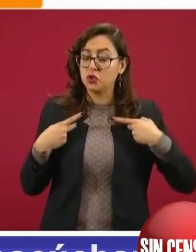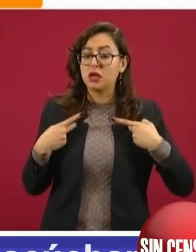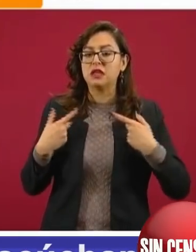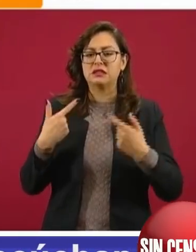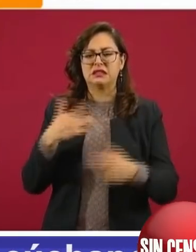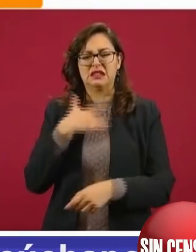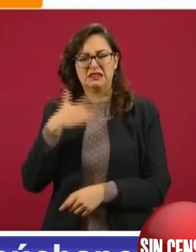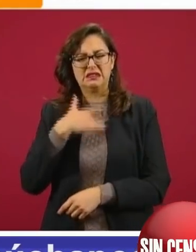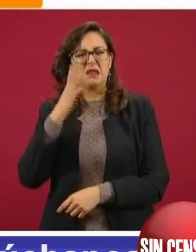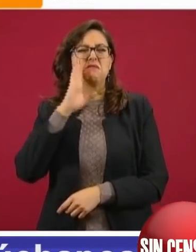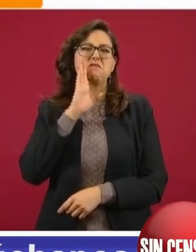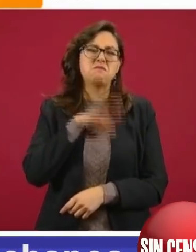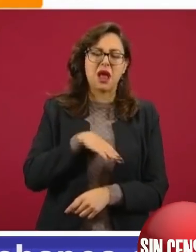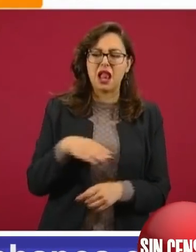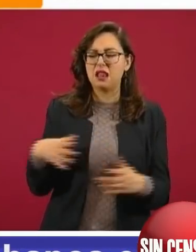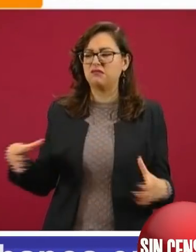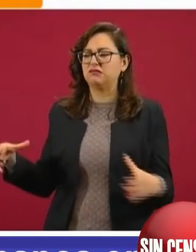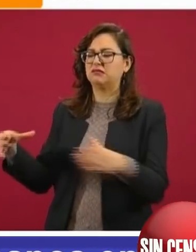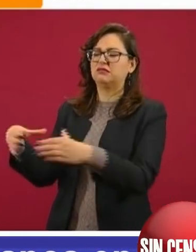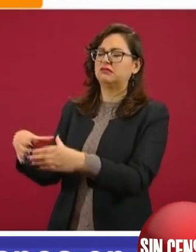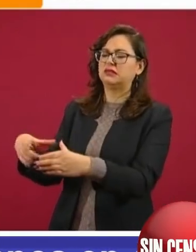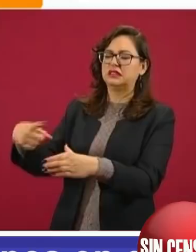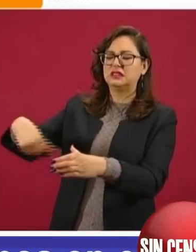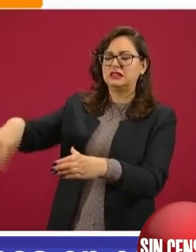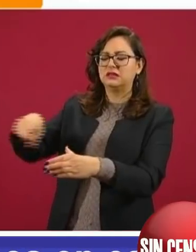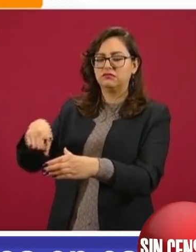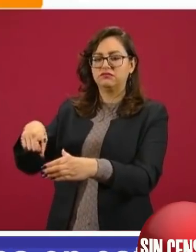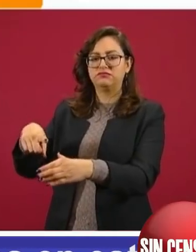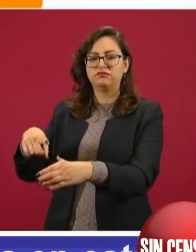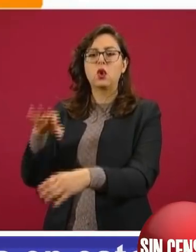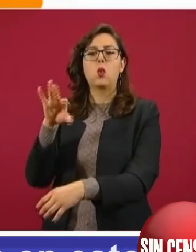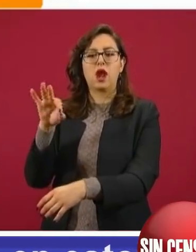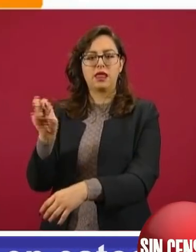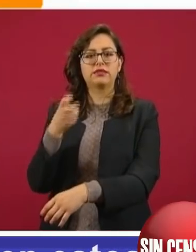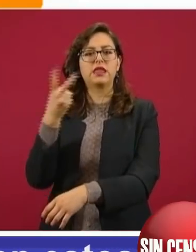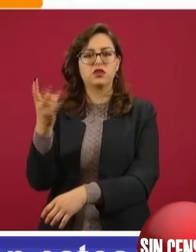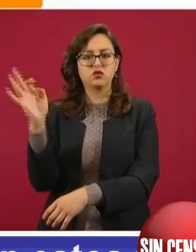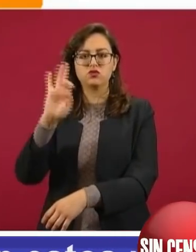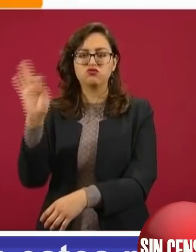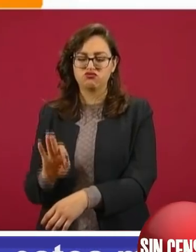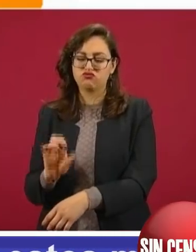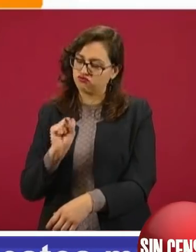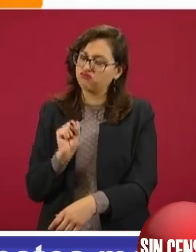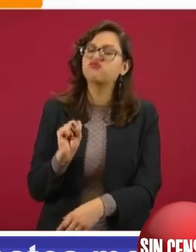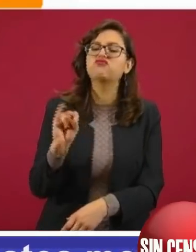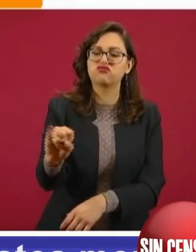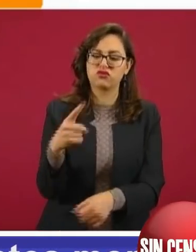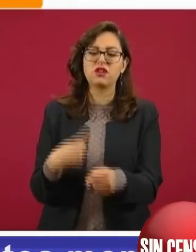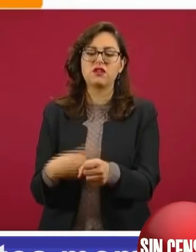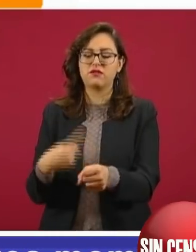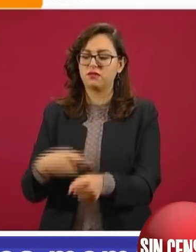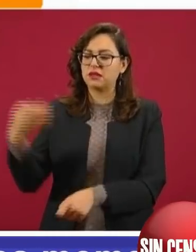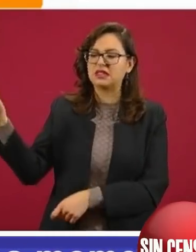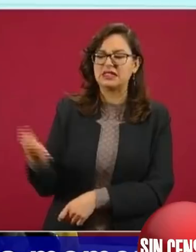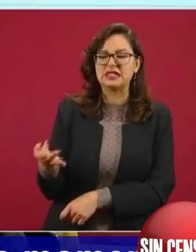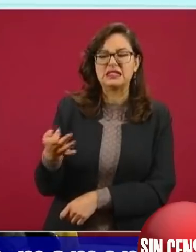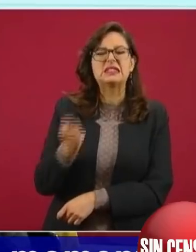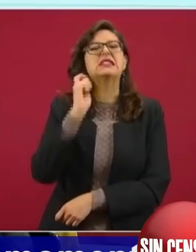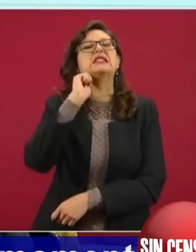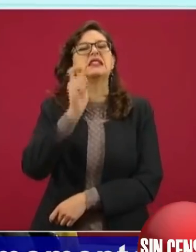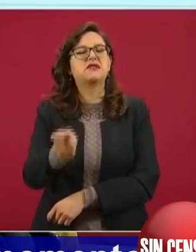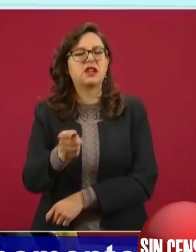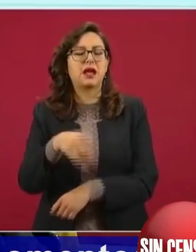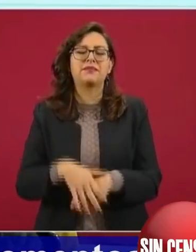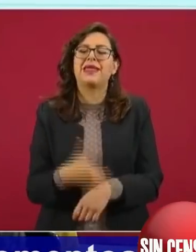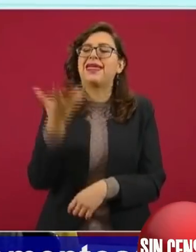que han sido estudiadas por laboratorio tienen el virus SARS-CoV-2. Para decirlo de manera simple, 4 de cada 10 personas